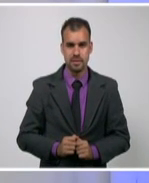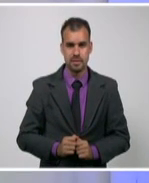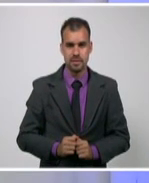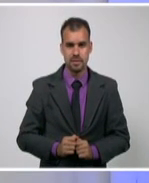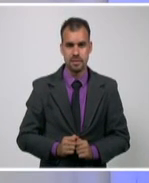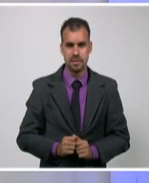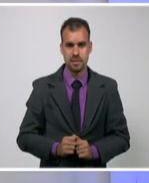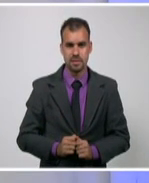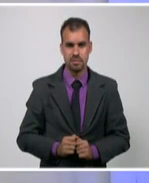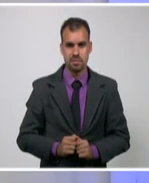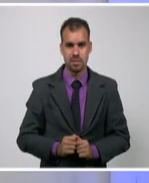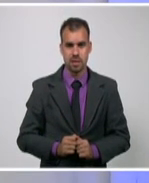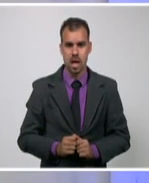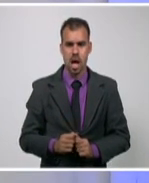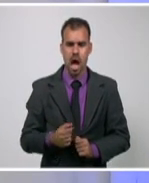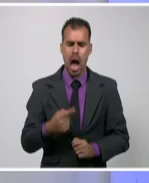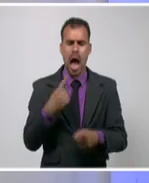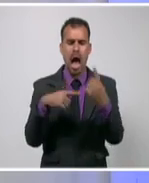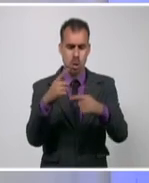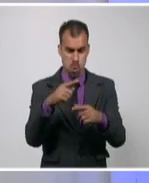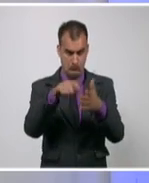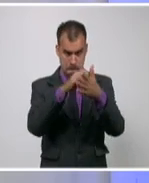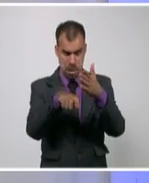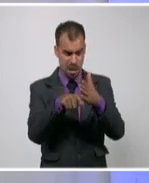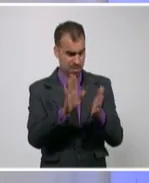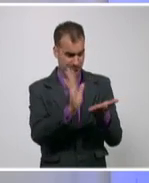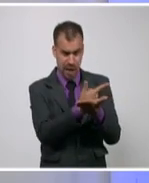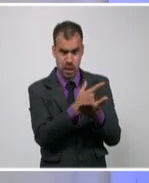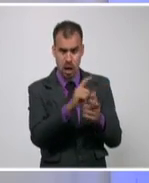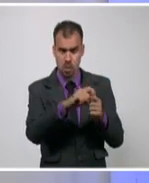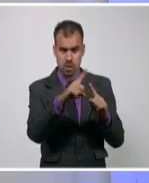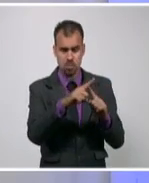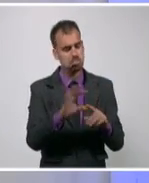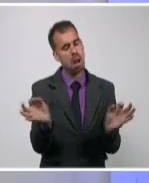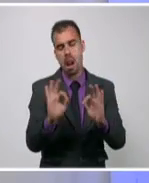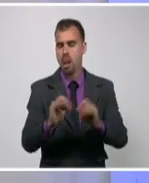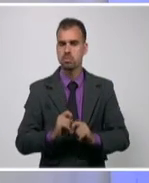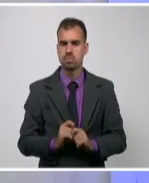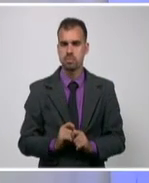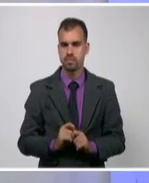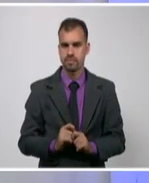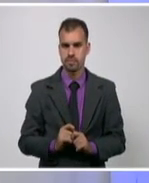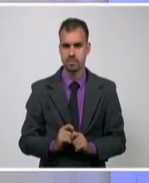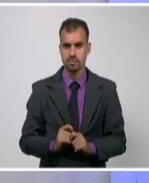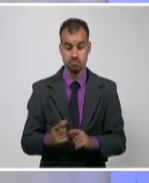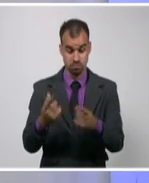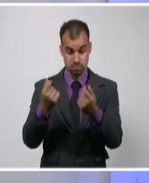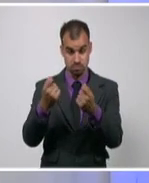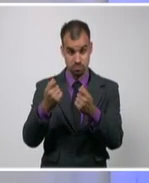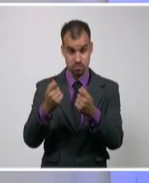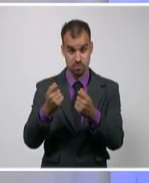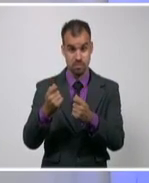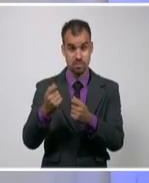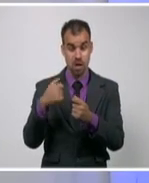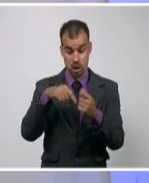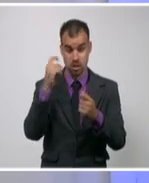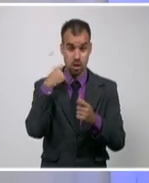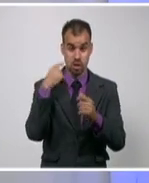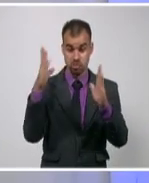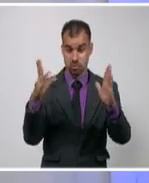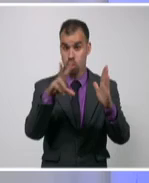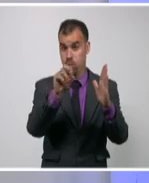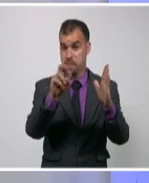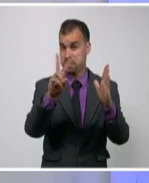desmantelar la ilegal cárcel. El presupuesto de este 2021 establece la prohibición del uso de